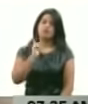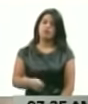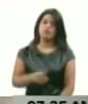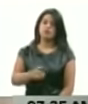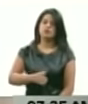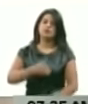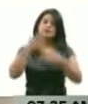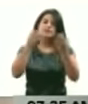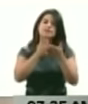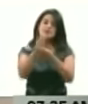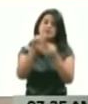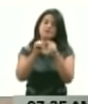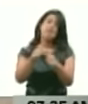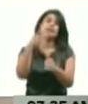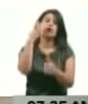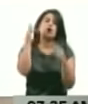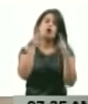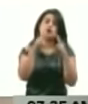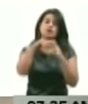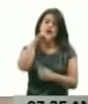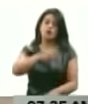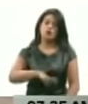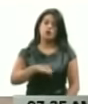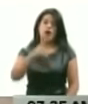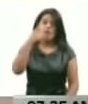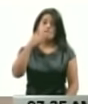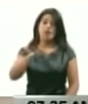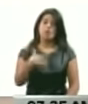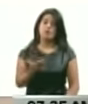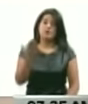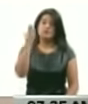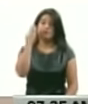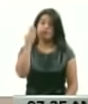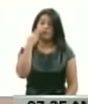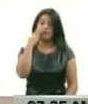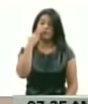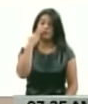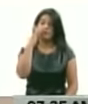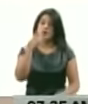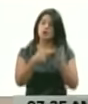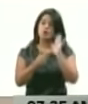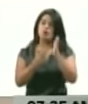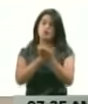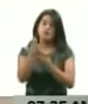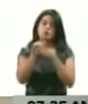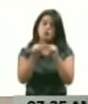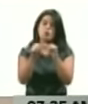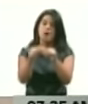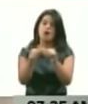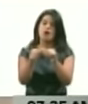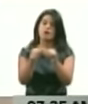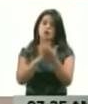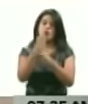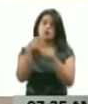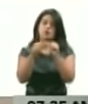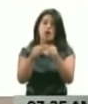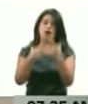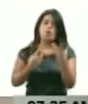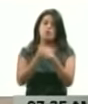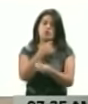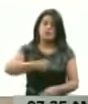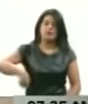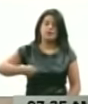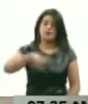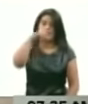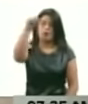estar conociendo nuestra historia para definitivamente saber y seguir el rumbo de esta, acompañando a nuestro presidente Nicolás